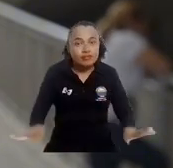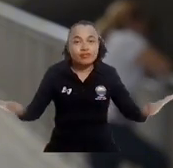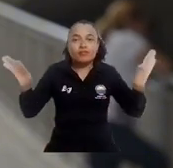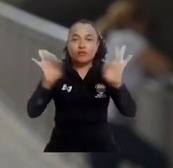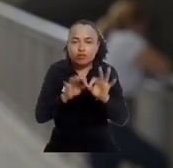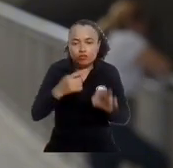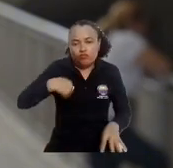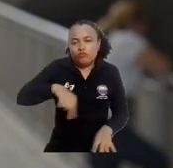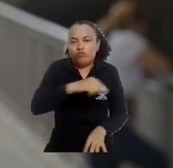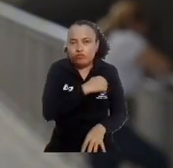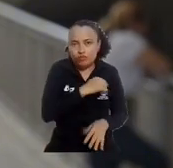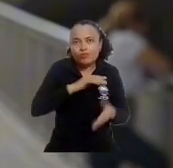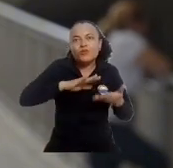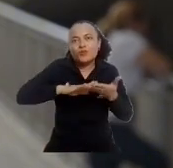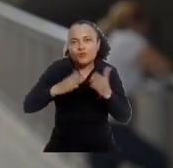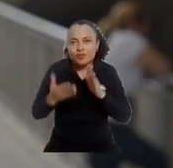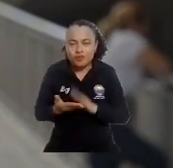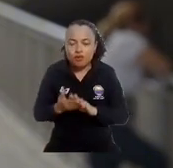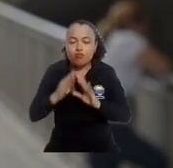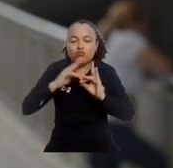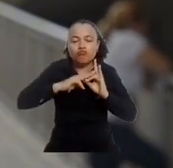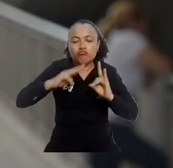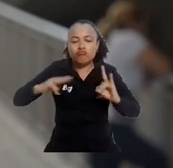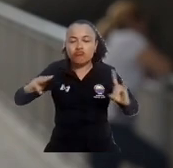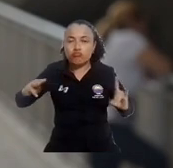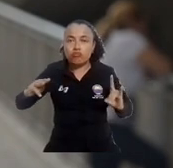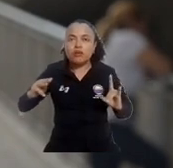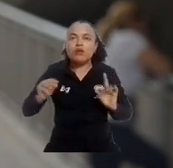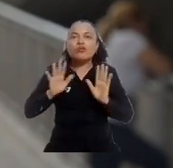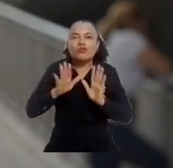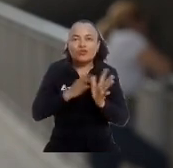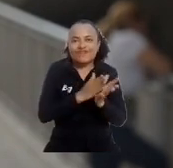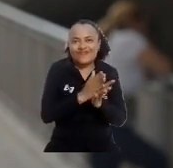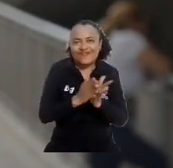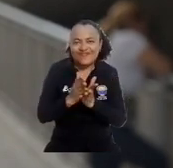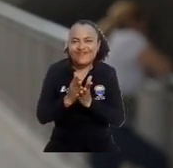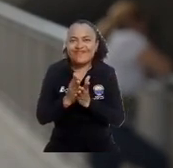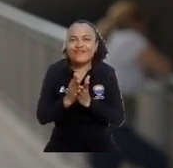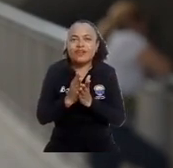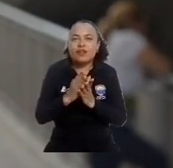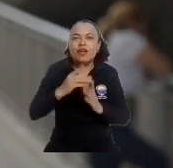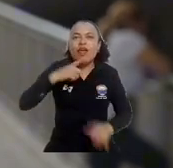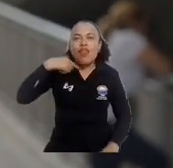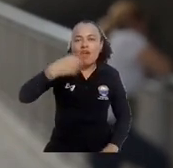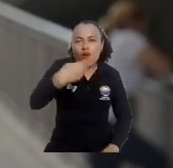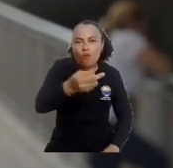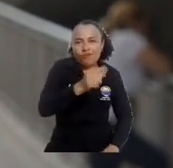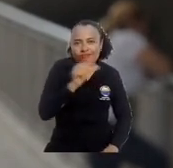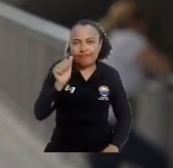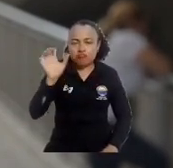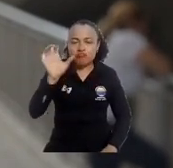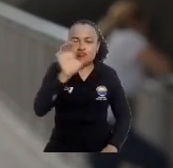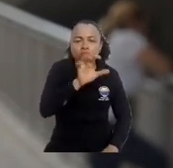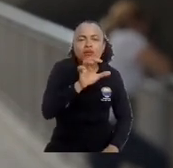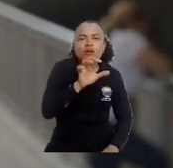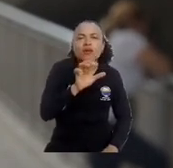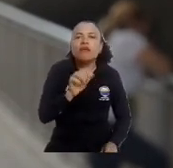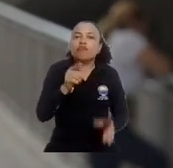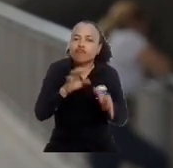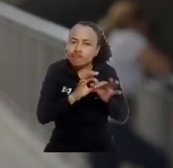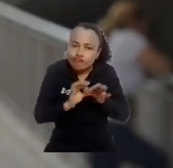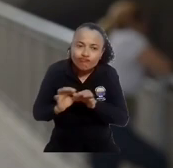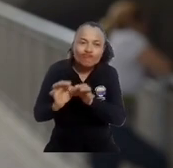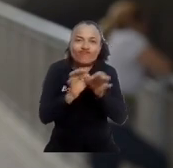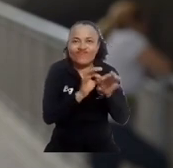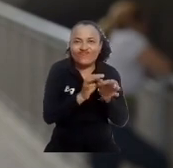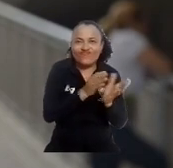muy, digamos, importantes para nosotros como comunidad Uni Magdalena y como programa de lenguas extranjeras porque